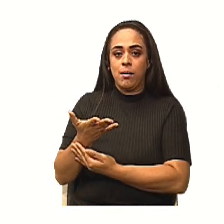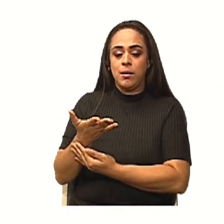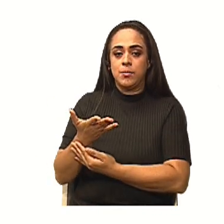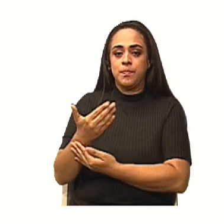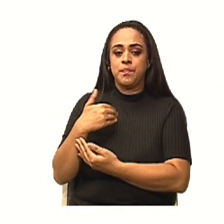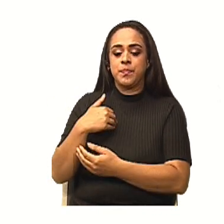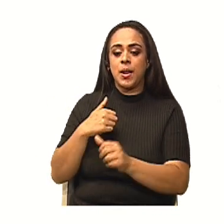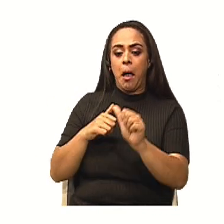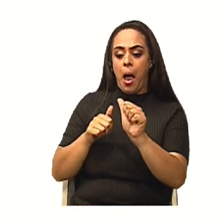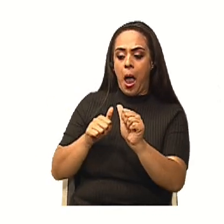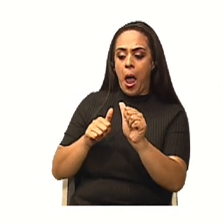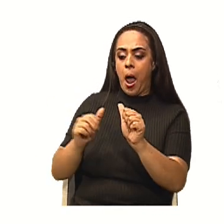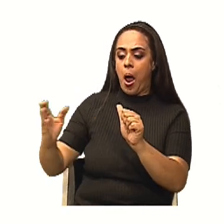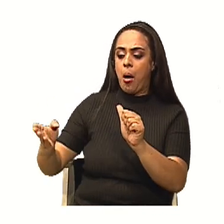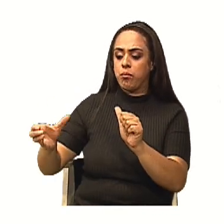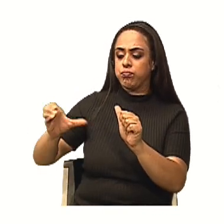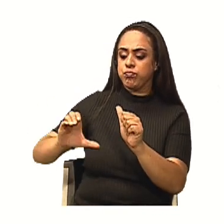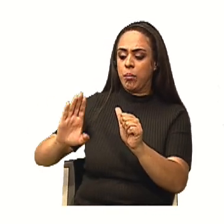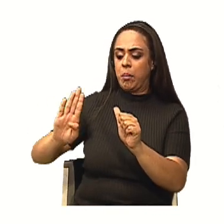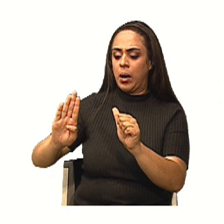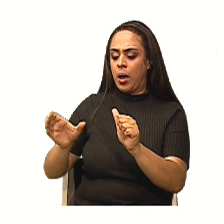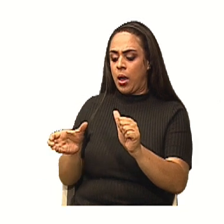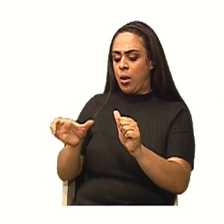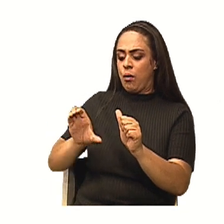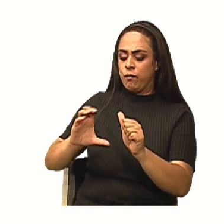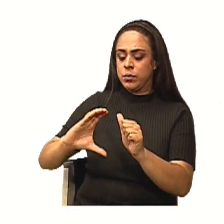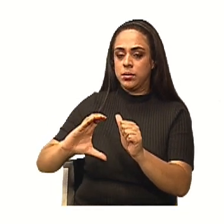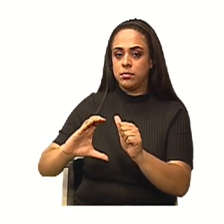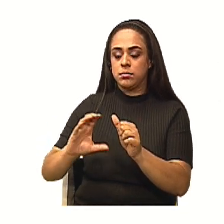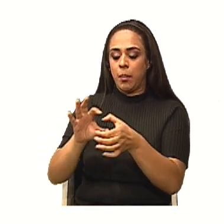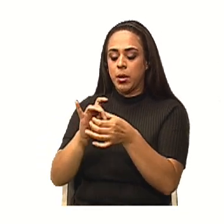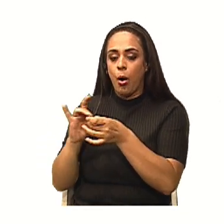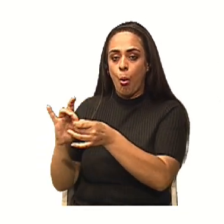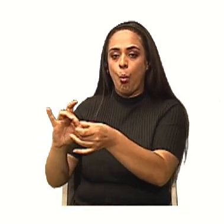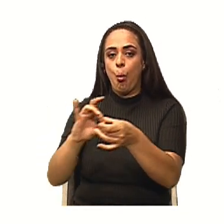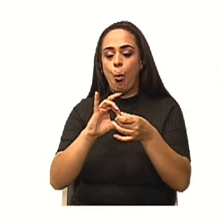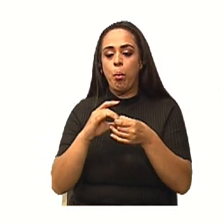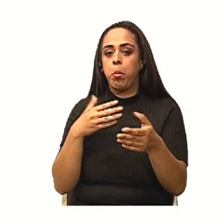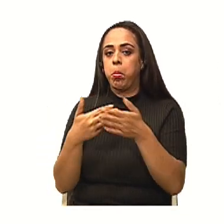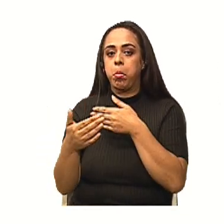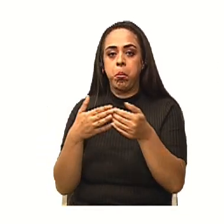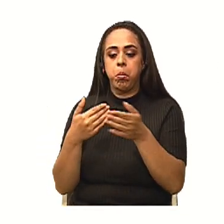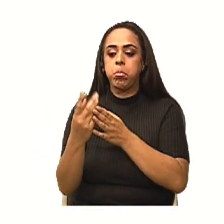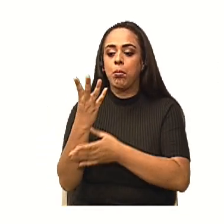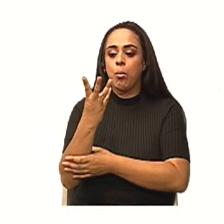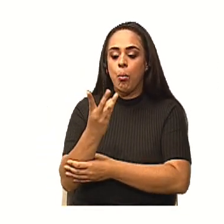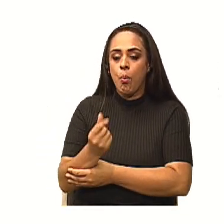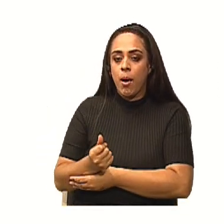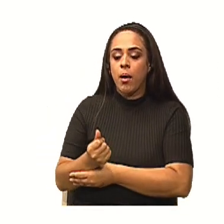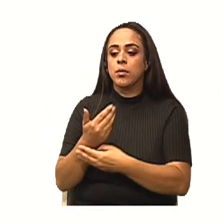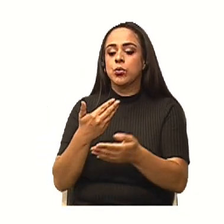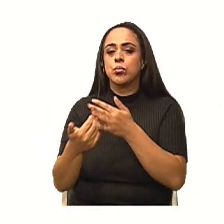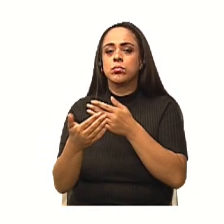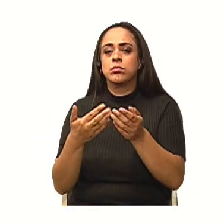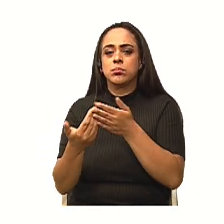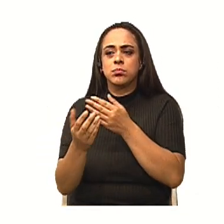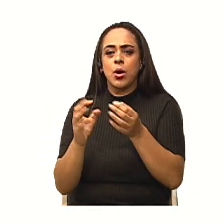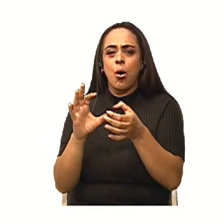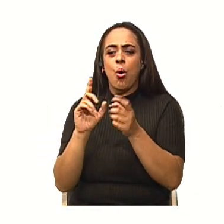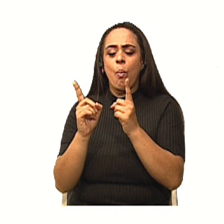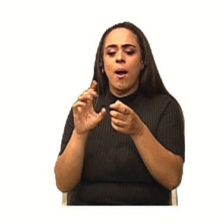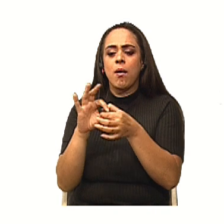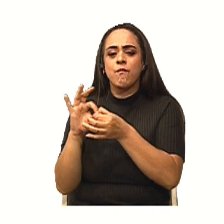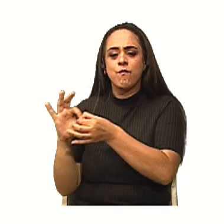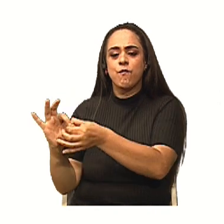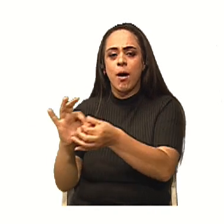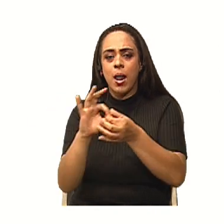una sustancia A, tengo una sustancia B, simplemente las uno, sin importar las cantidades, sin importar cómo es esa relación. Son